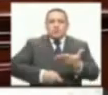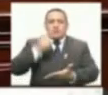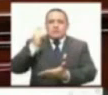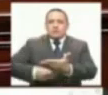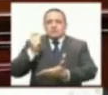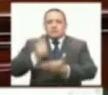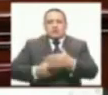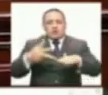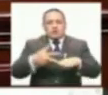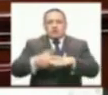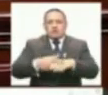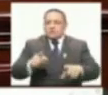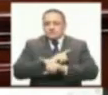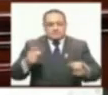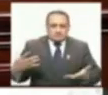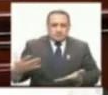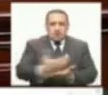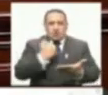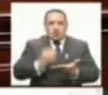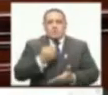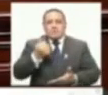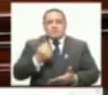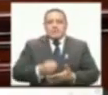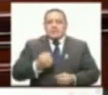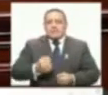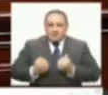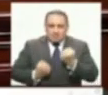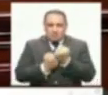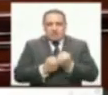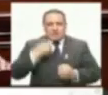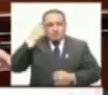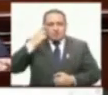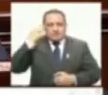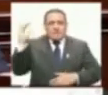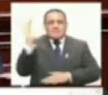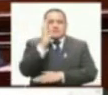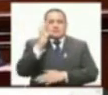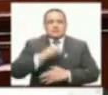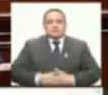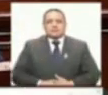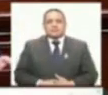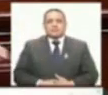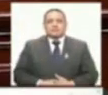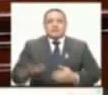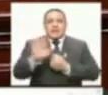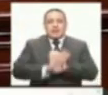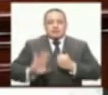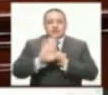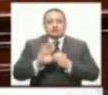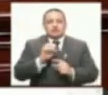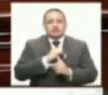ambientales, las cuales deben utilizarse para fortalecer la política ambiental. La protección